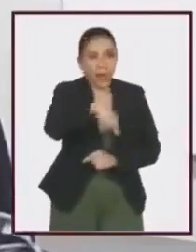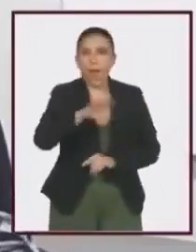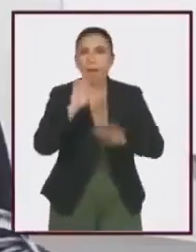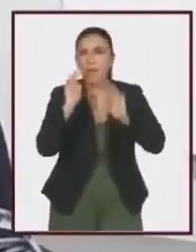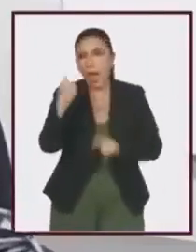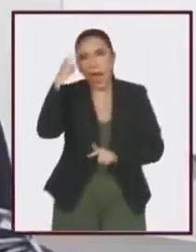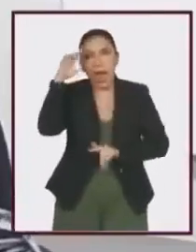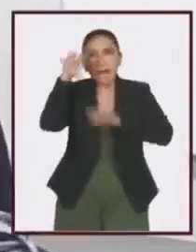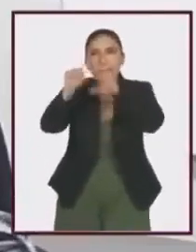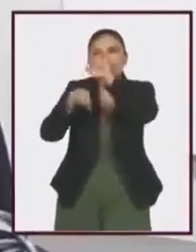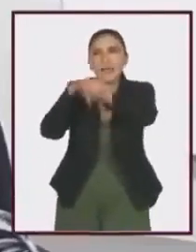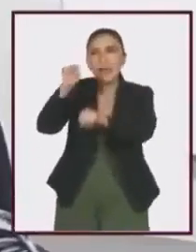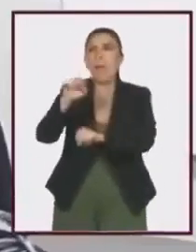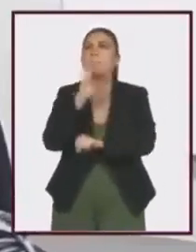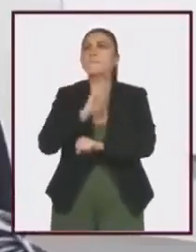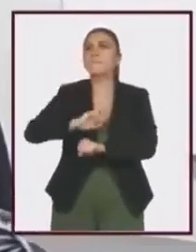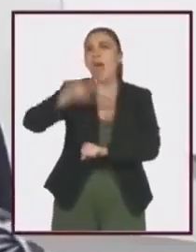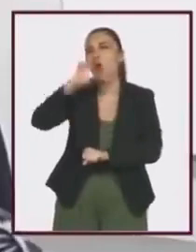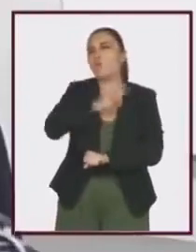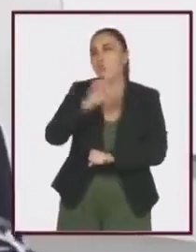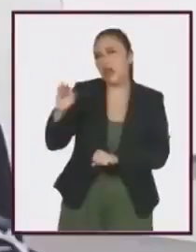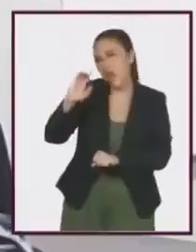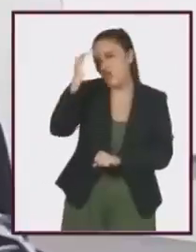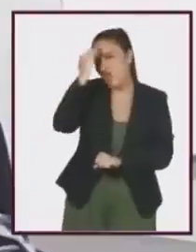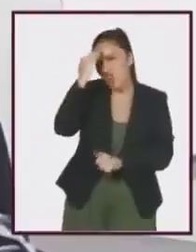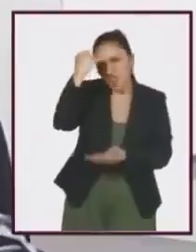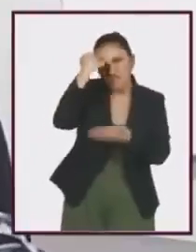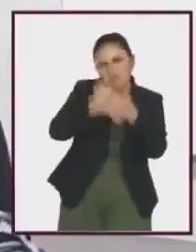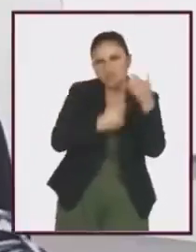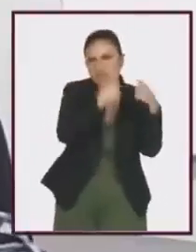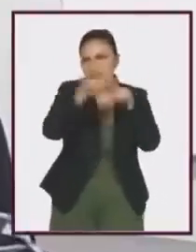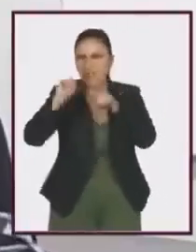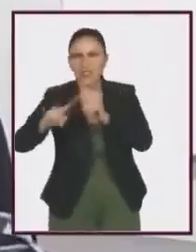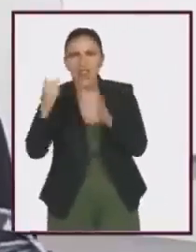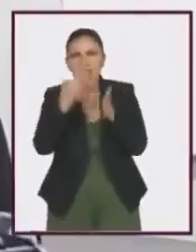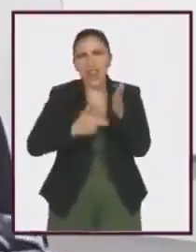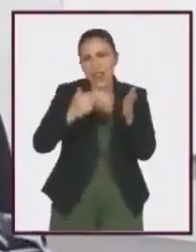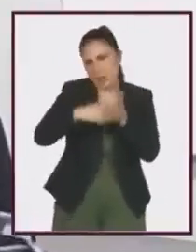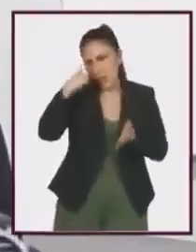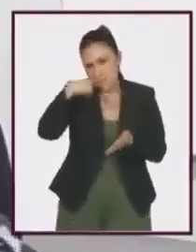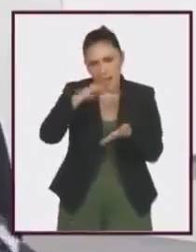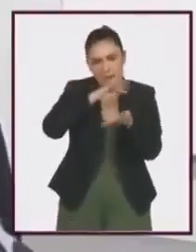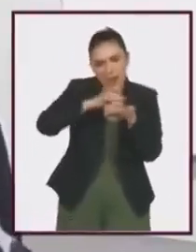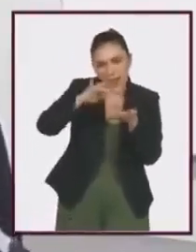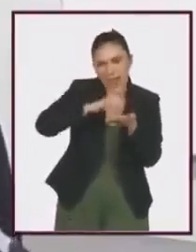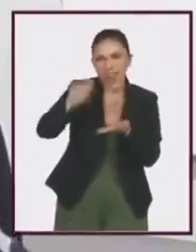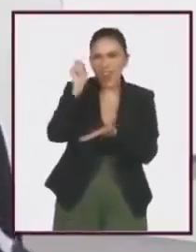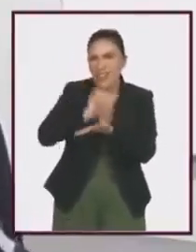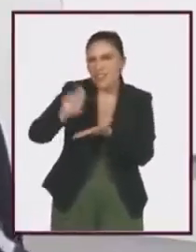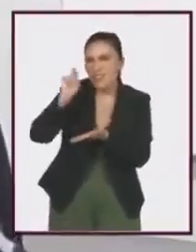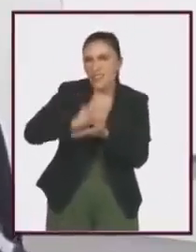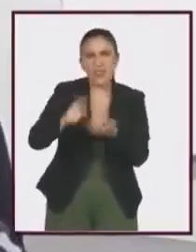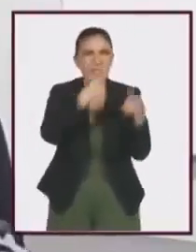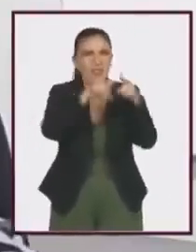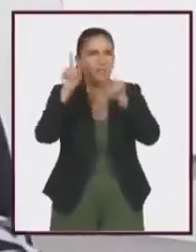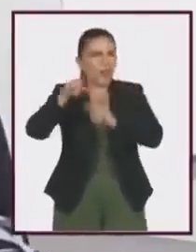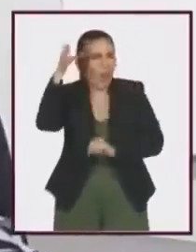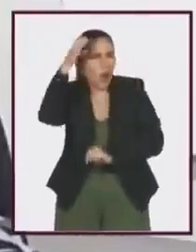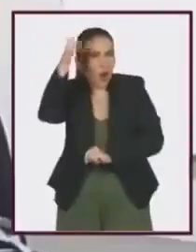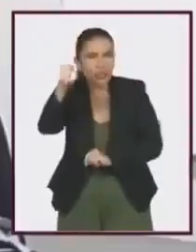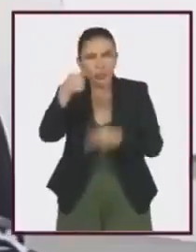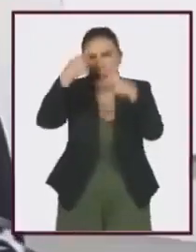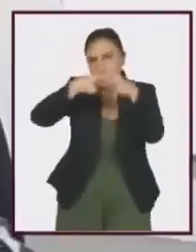mayor dominio, sobre todo de estas herramientas de la lectoescritura y de los conceptos